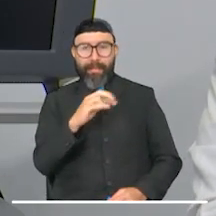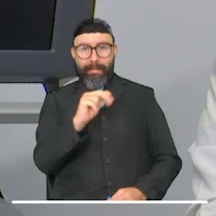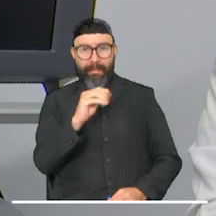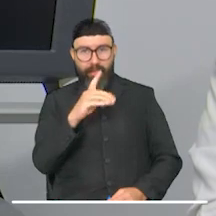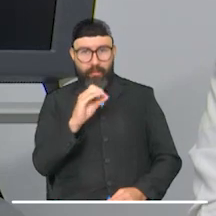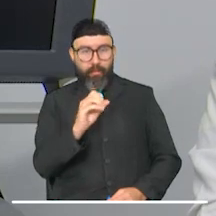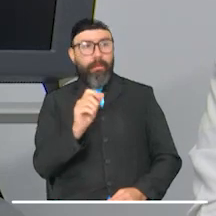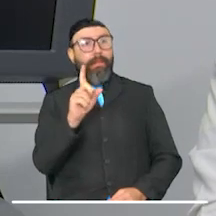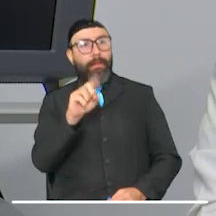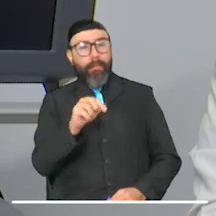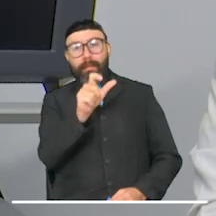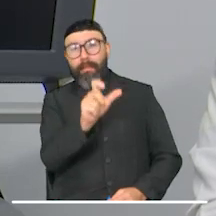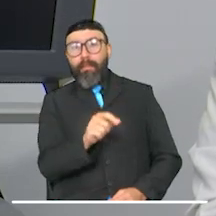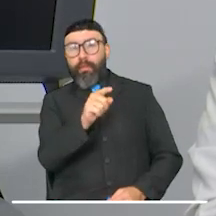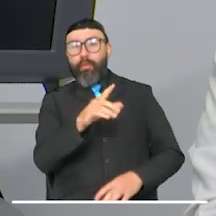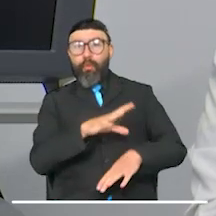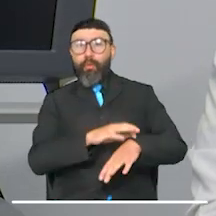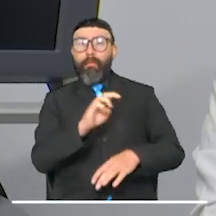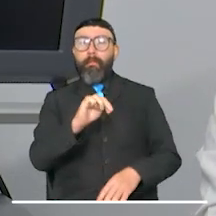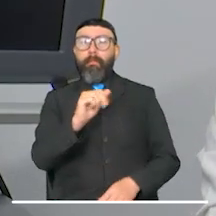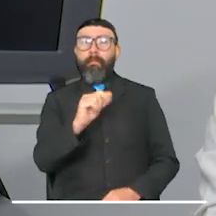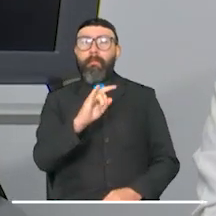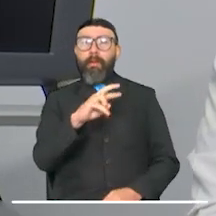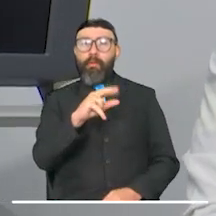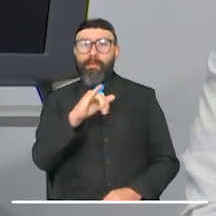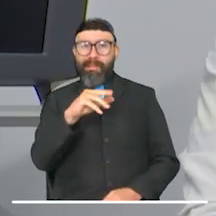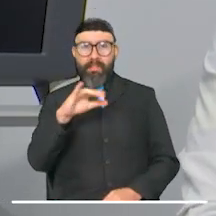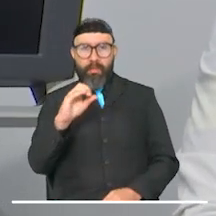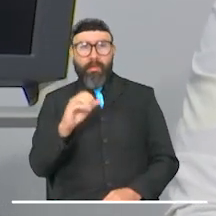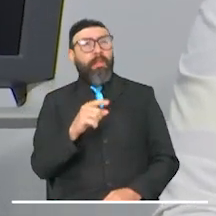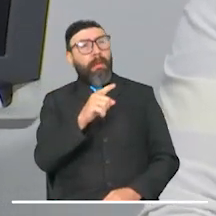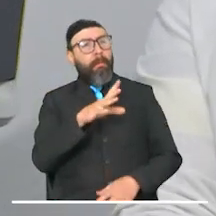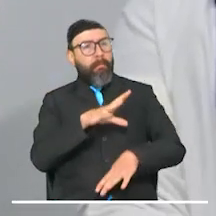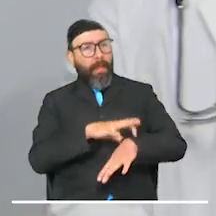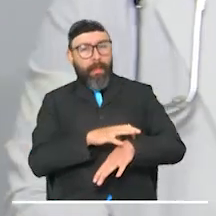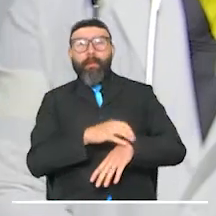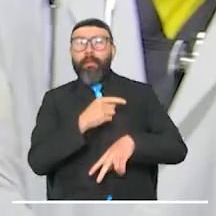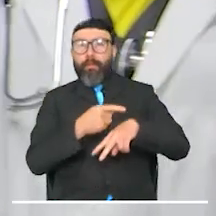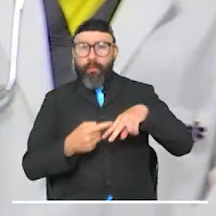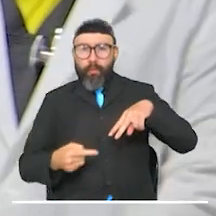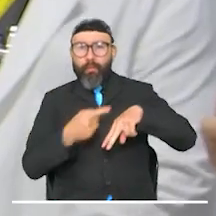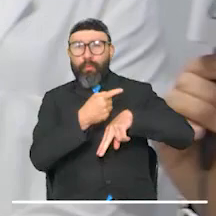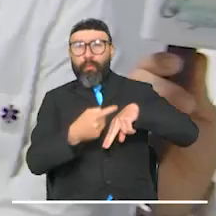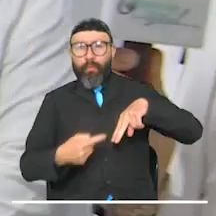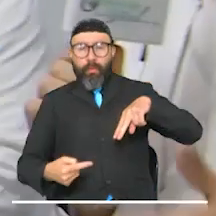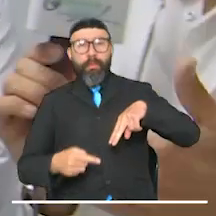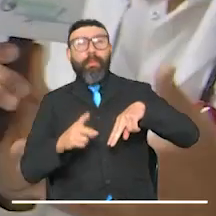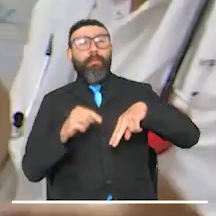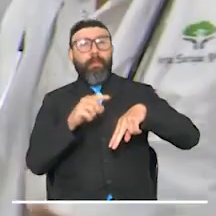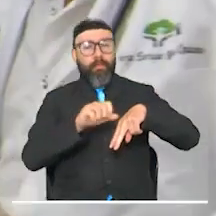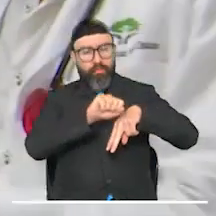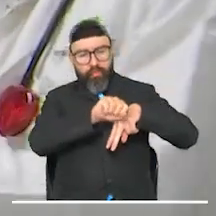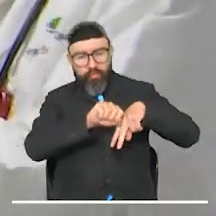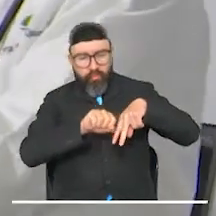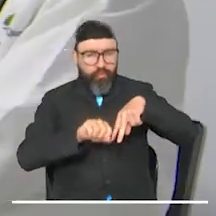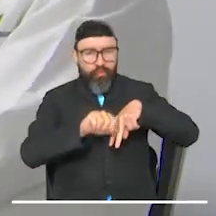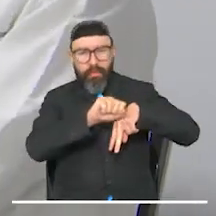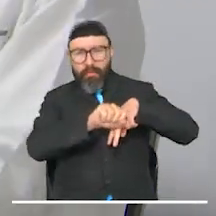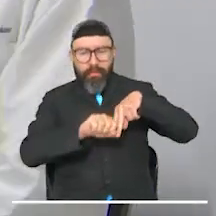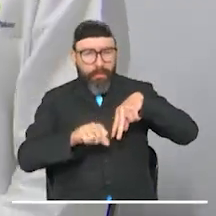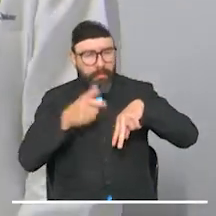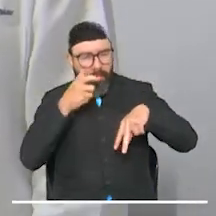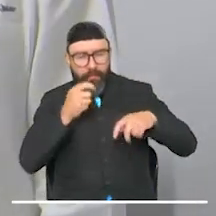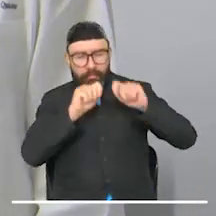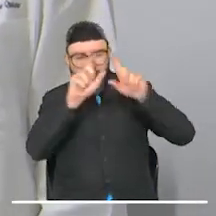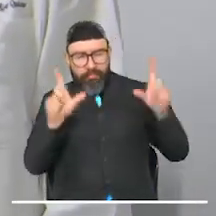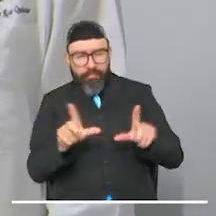con nosotros Él es médico vascular hacemos escleroterapia eco Doppler imágenes diagnósticas la